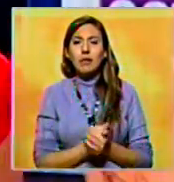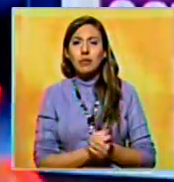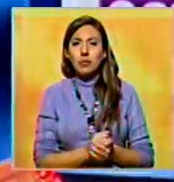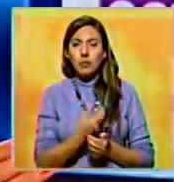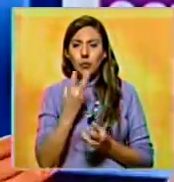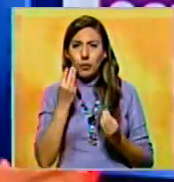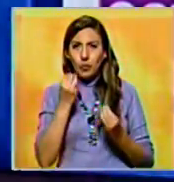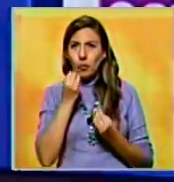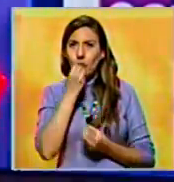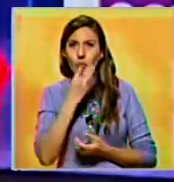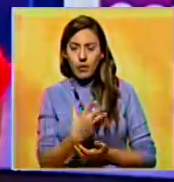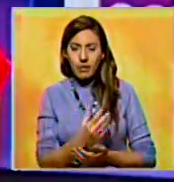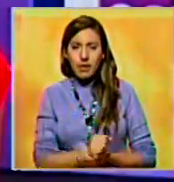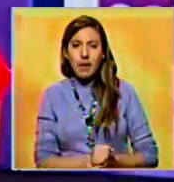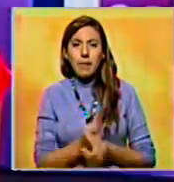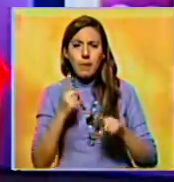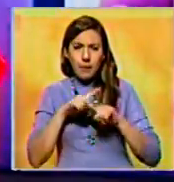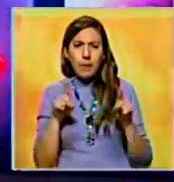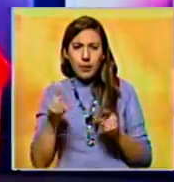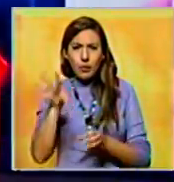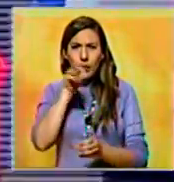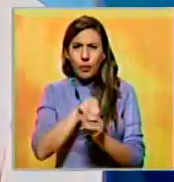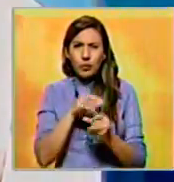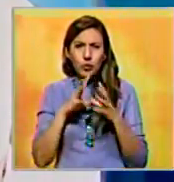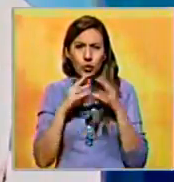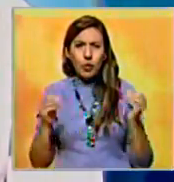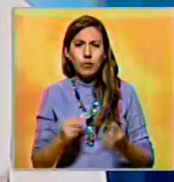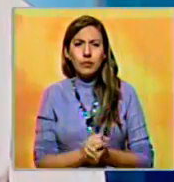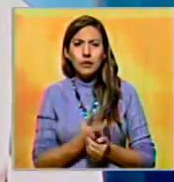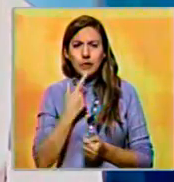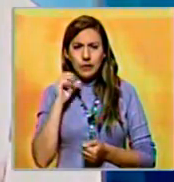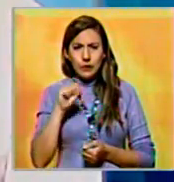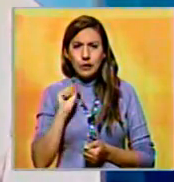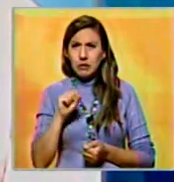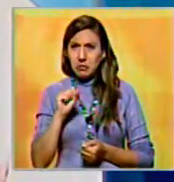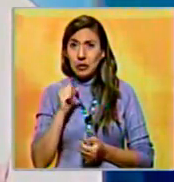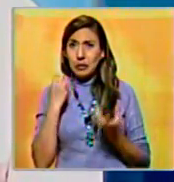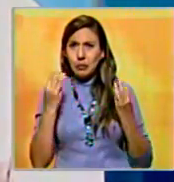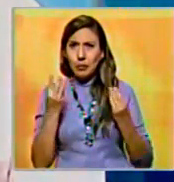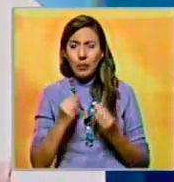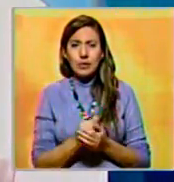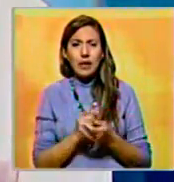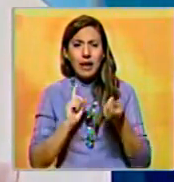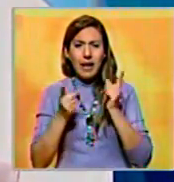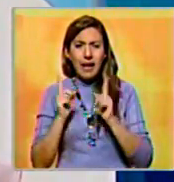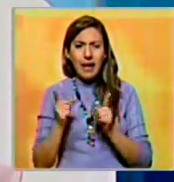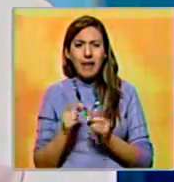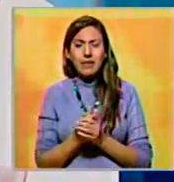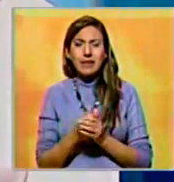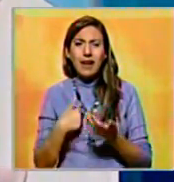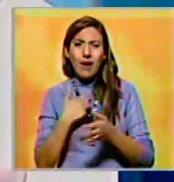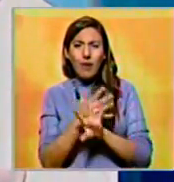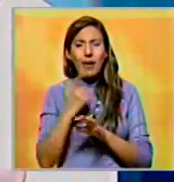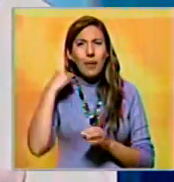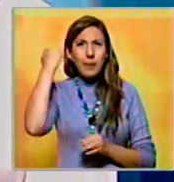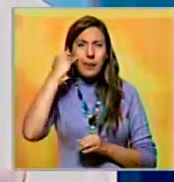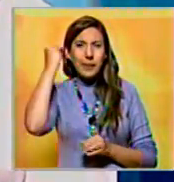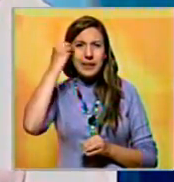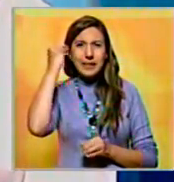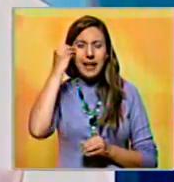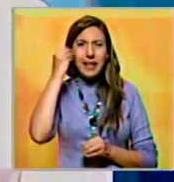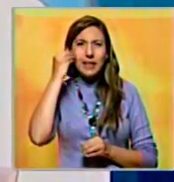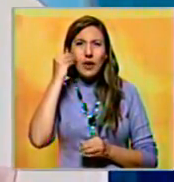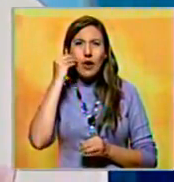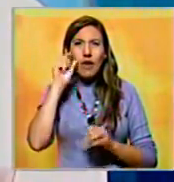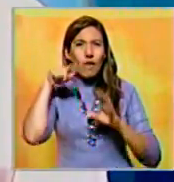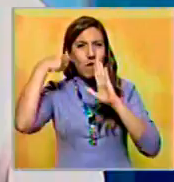ya vamos a hablar de esa parte. Vale. Pero sí te involucras en todo. Sí, muchísimo. De hecho, a veces juego a hacer canciones pensando en el video.